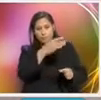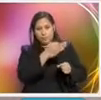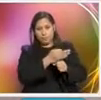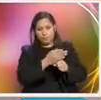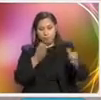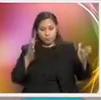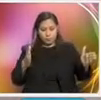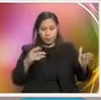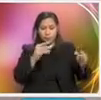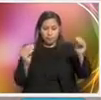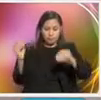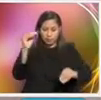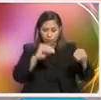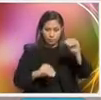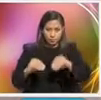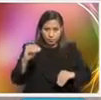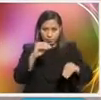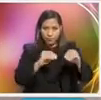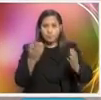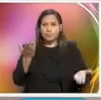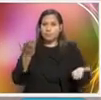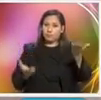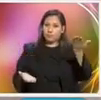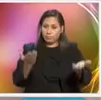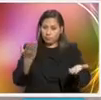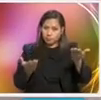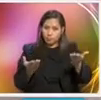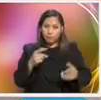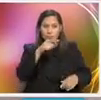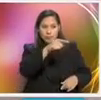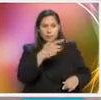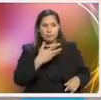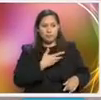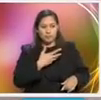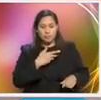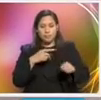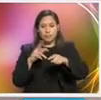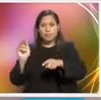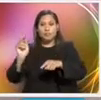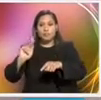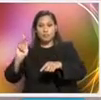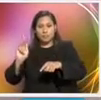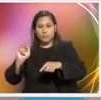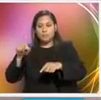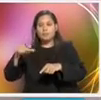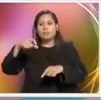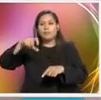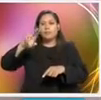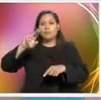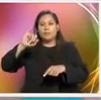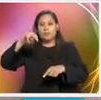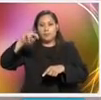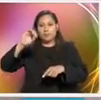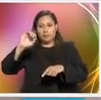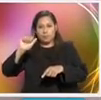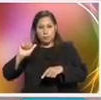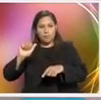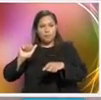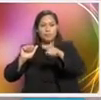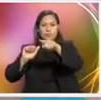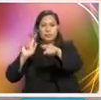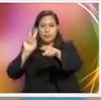aquí es una combinación completamente balanceada, porque aquí tienes lo que es la proteína, la famosa quinoa, acá tenemos nuestro shot